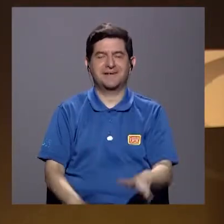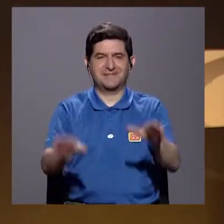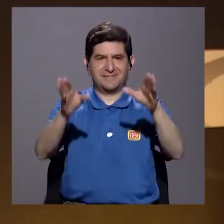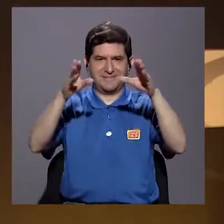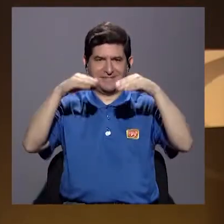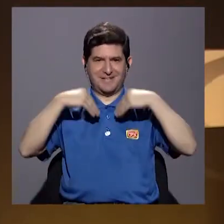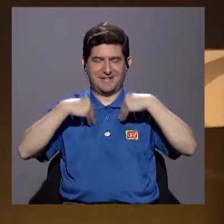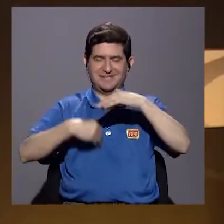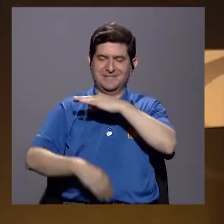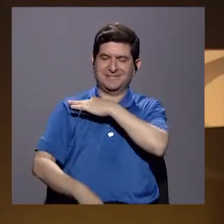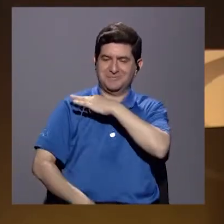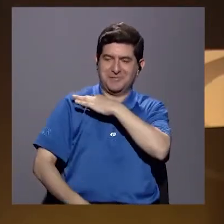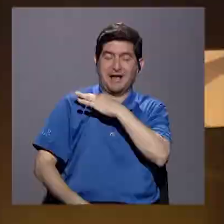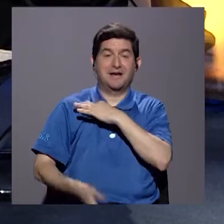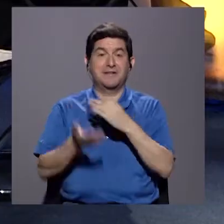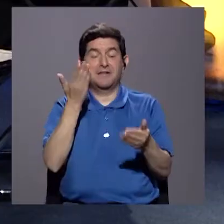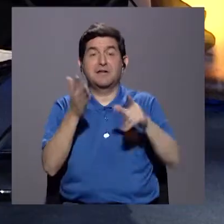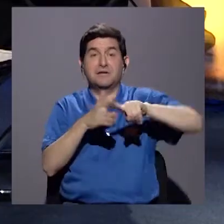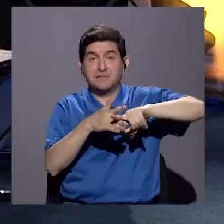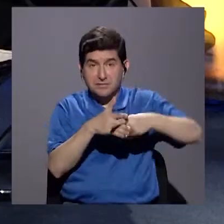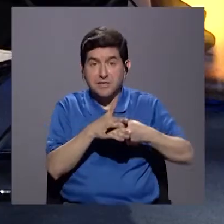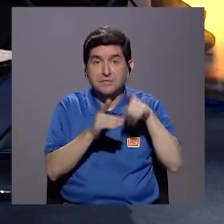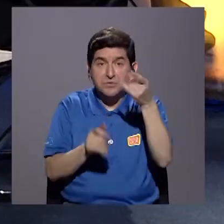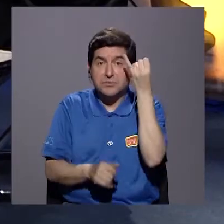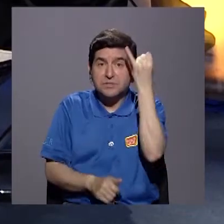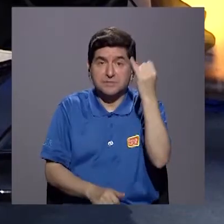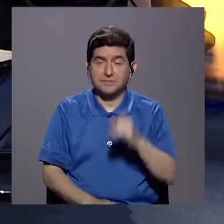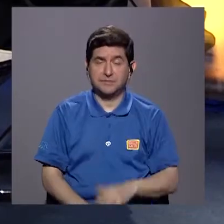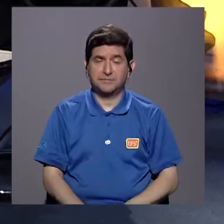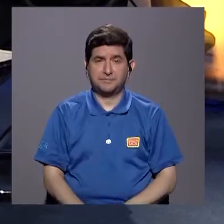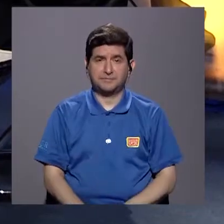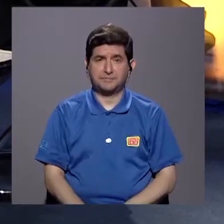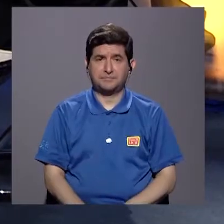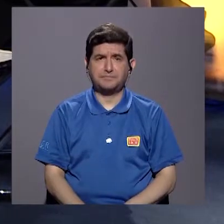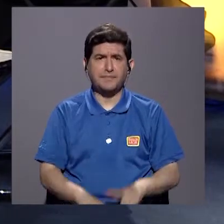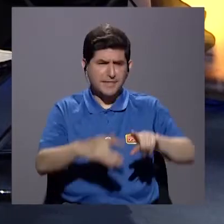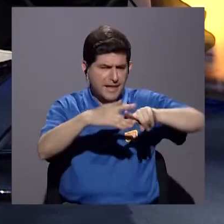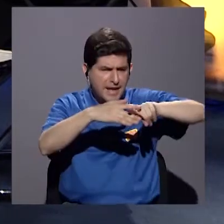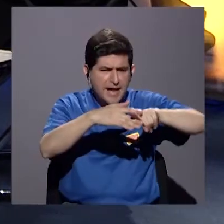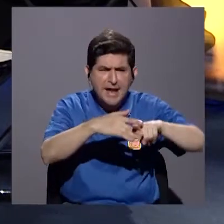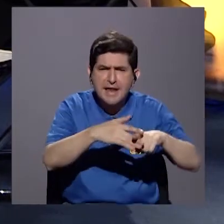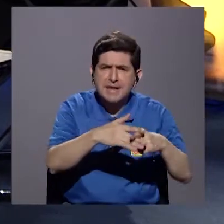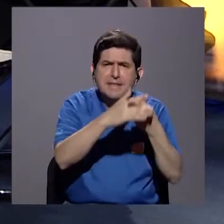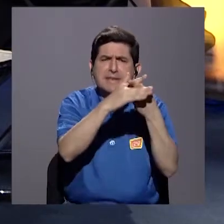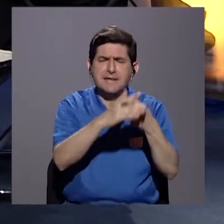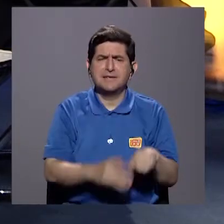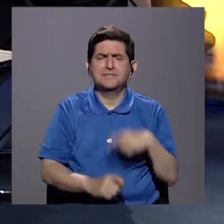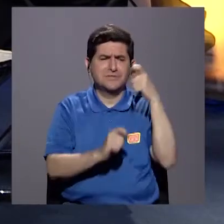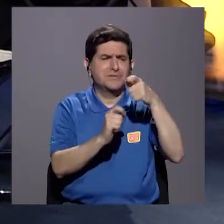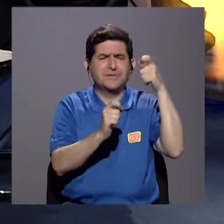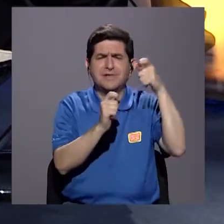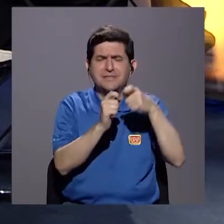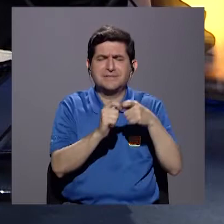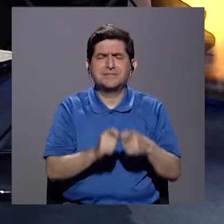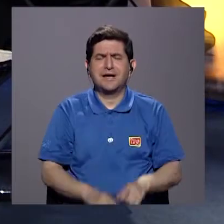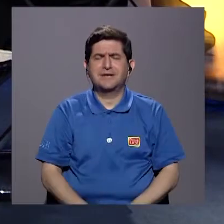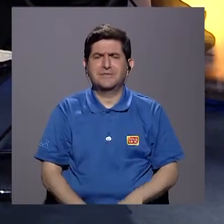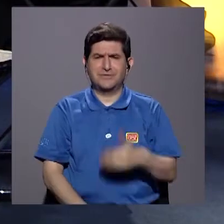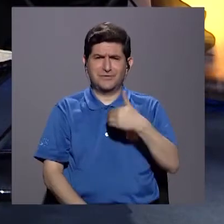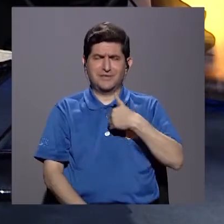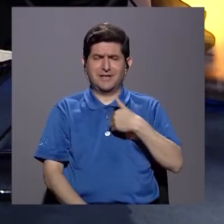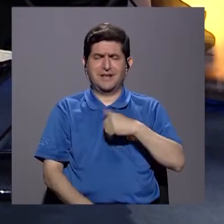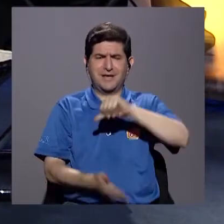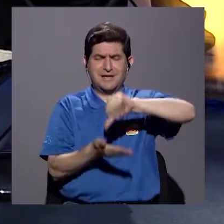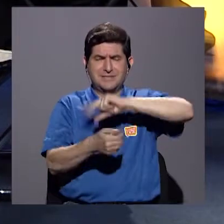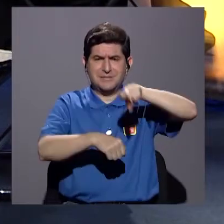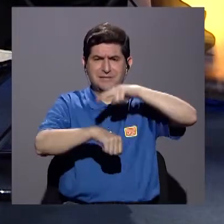Muchísimas gracias por aceptar nuestra invitación y tal vez arrancar con eso. ¿Cómo arranca la idea y cómo empieza